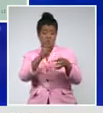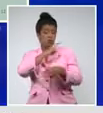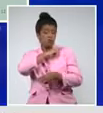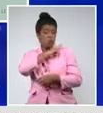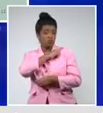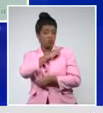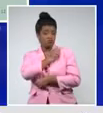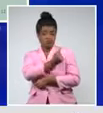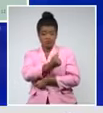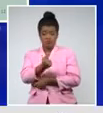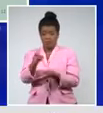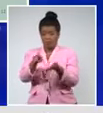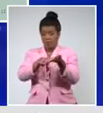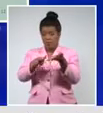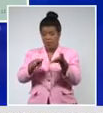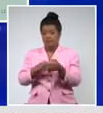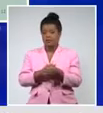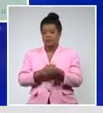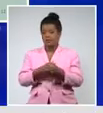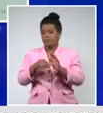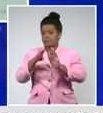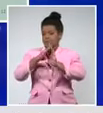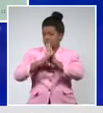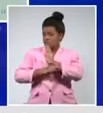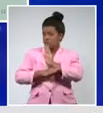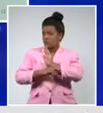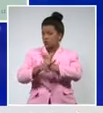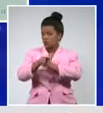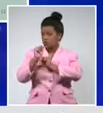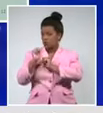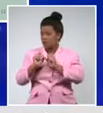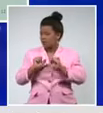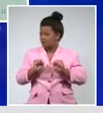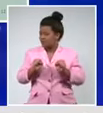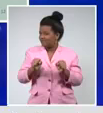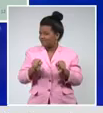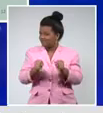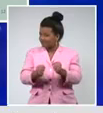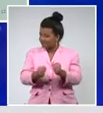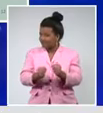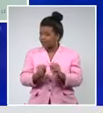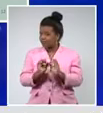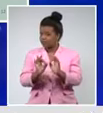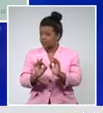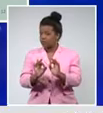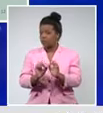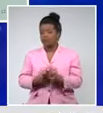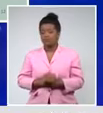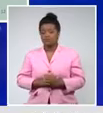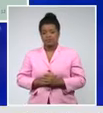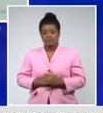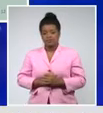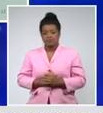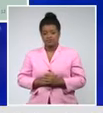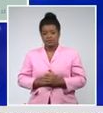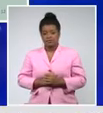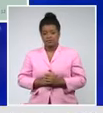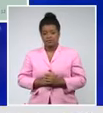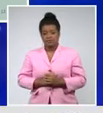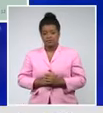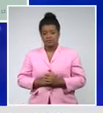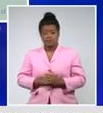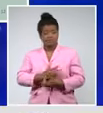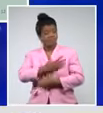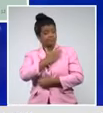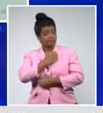territorio. Se adoptan medidas cada vez más severas desde el punto de vista de restricción, como lamentablemente hay